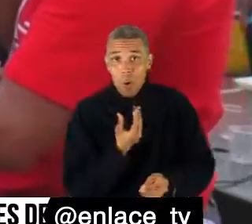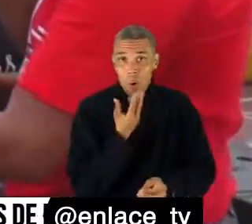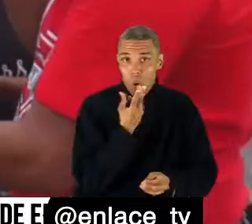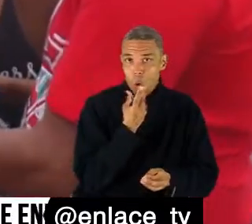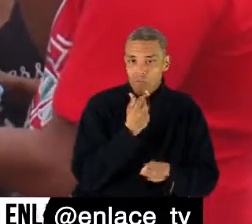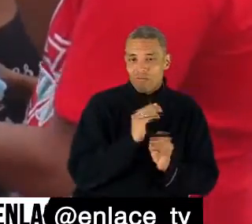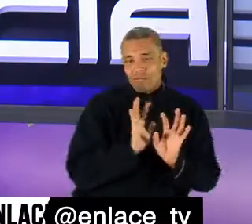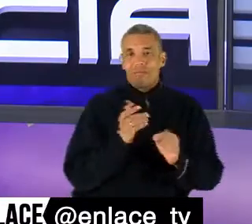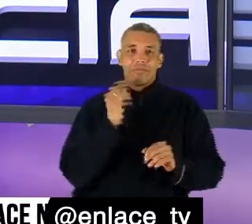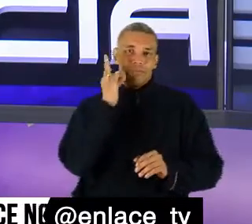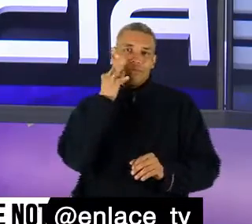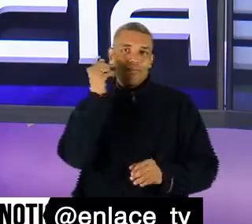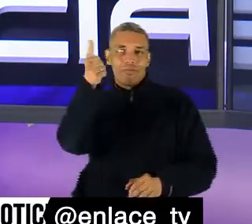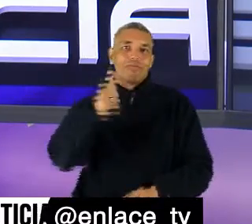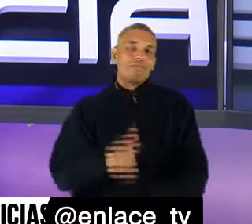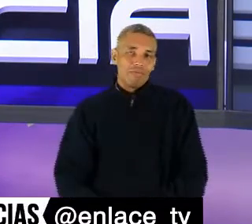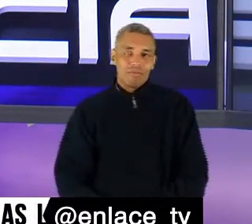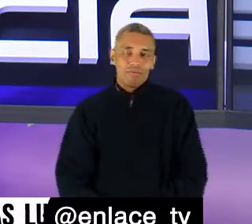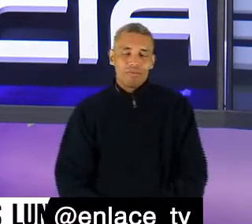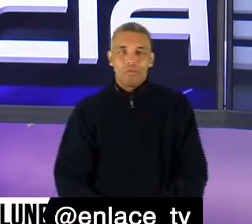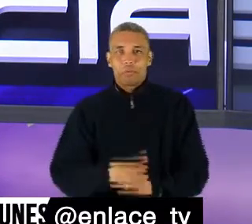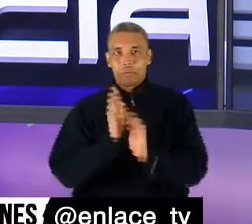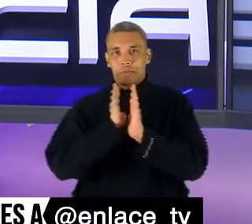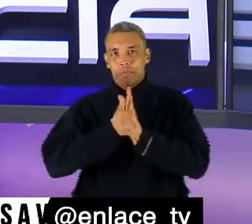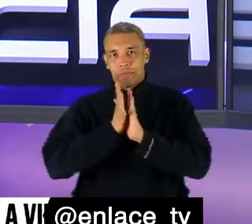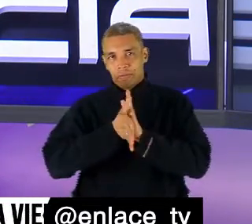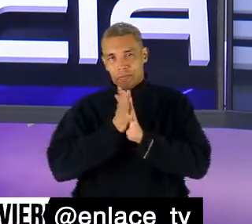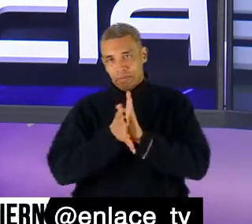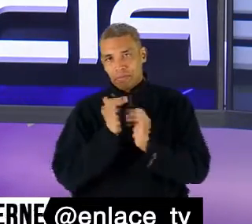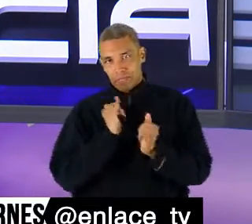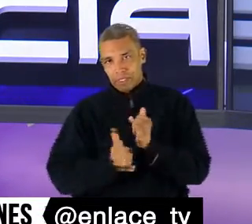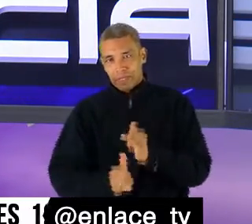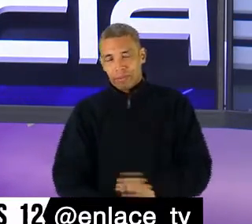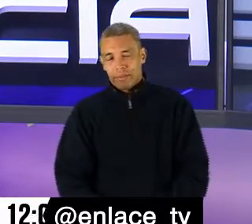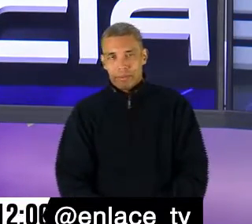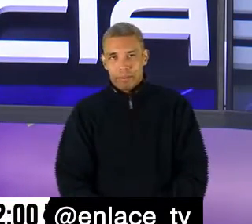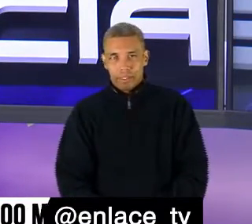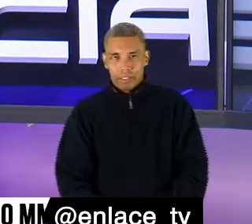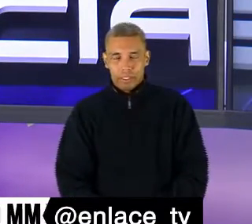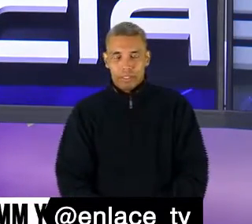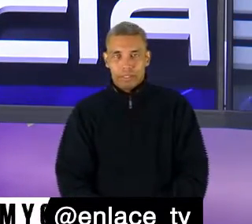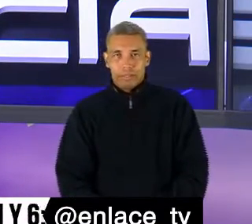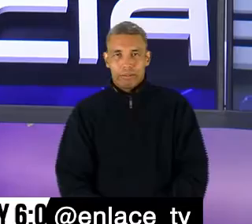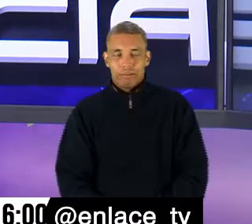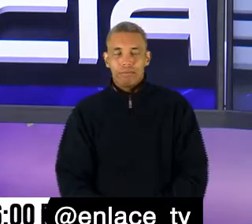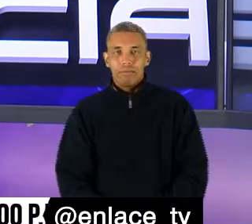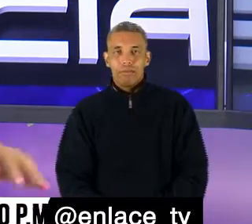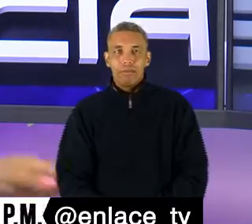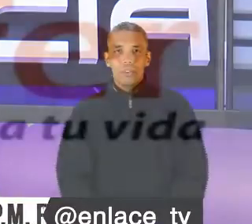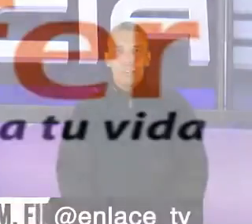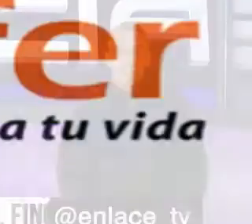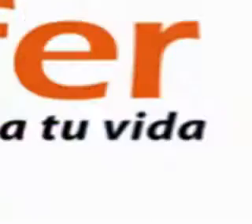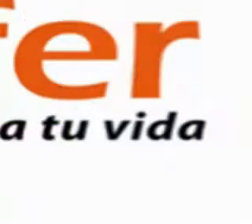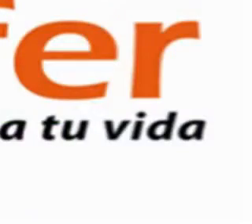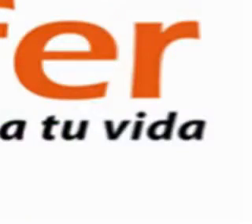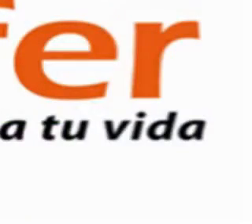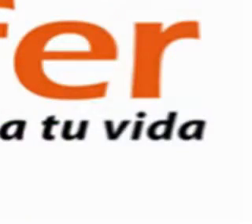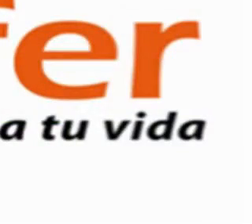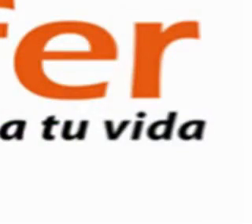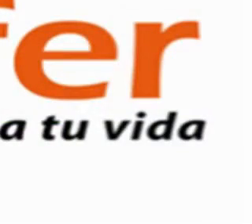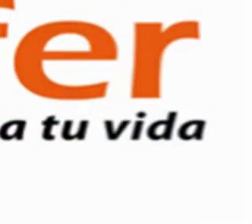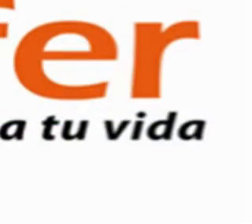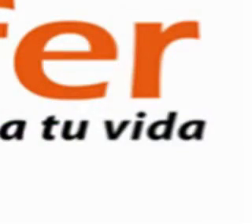Américas. Con esta información hemos llegado al final de la presente emisión, pero antes de despedirnos, recuerde materiales